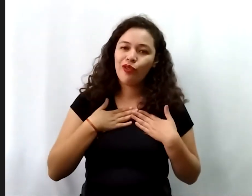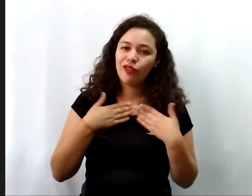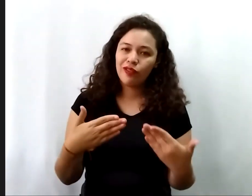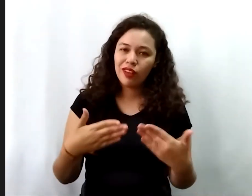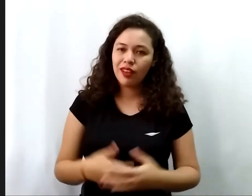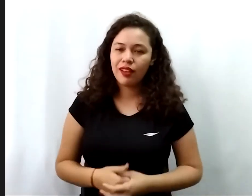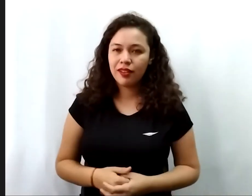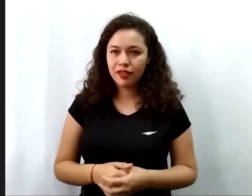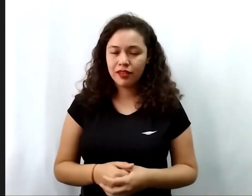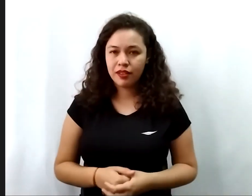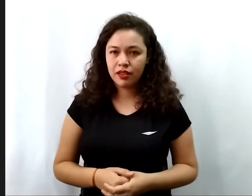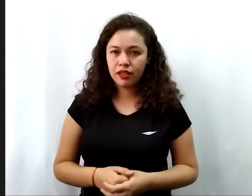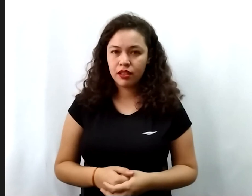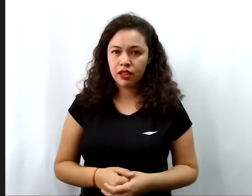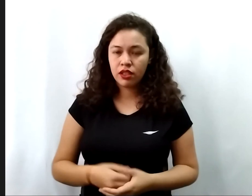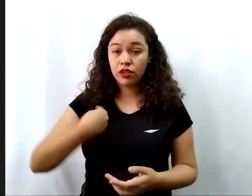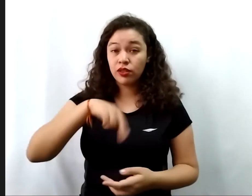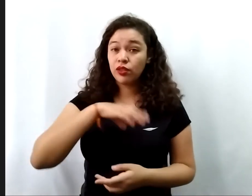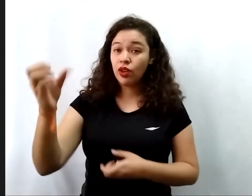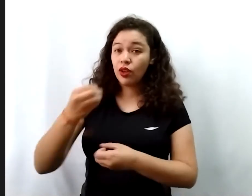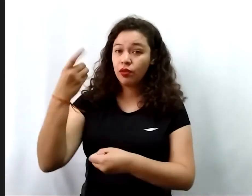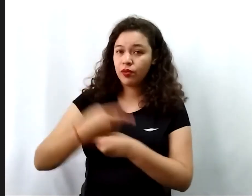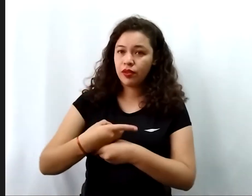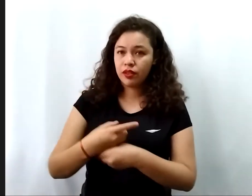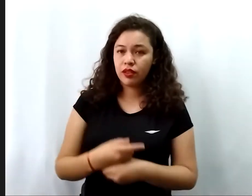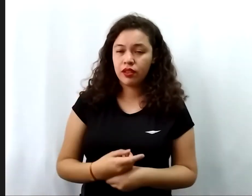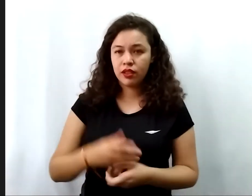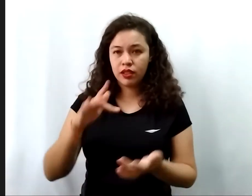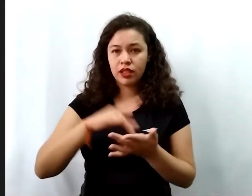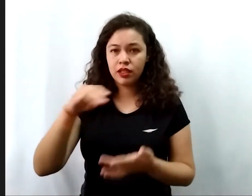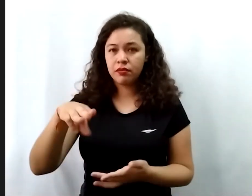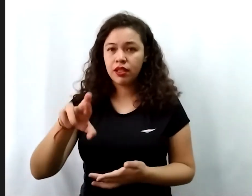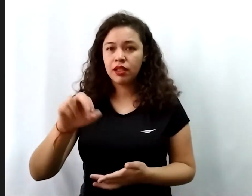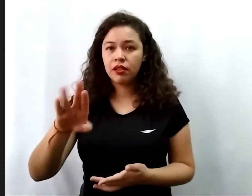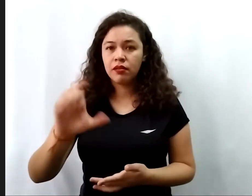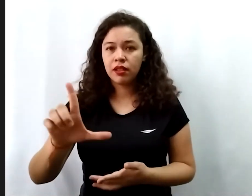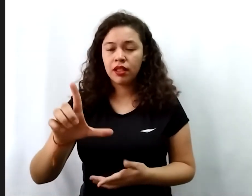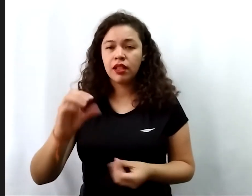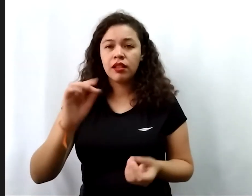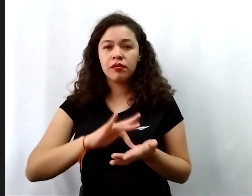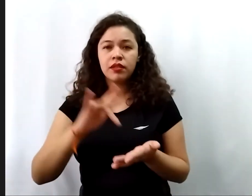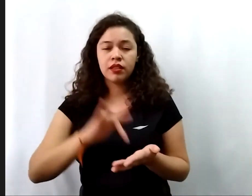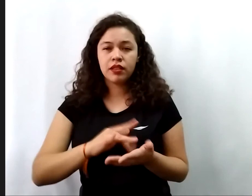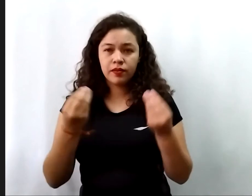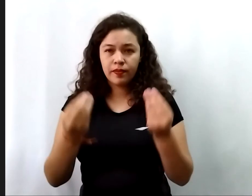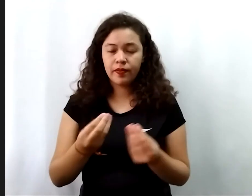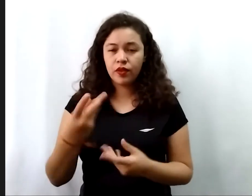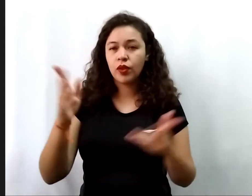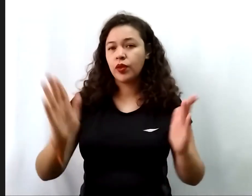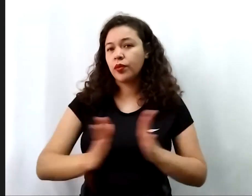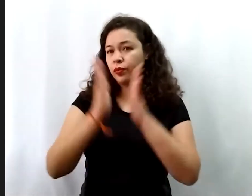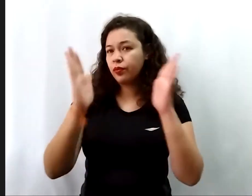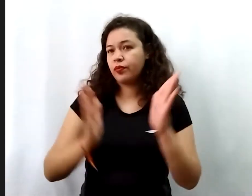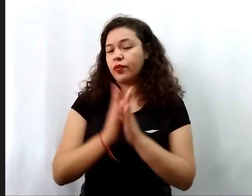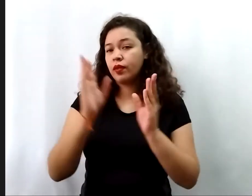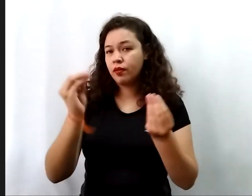Entonces, pues, démonos la oportunidad. Gracias. Maribel, muchas gracias, Maribel, por tu